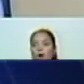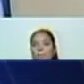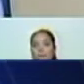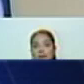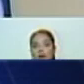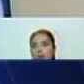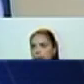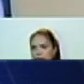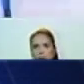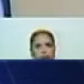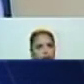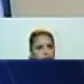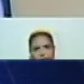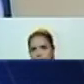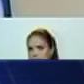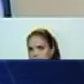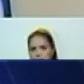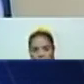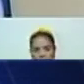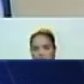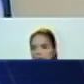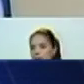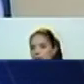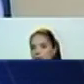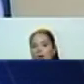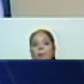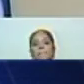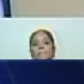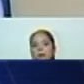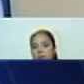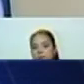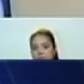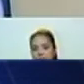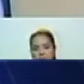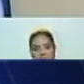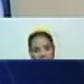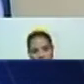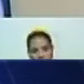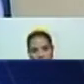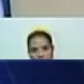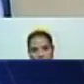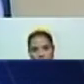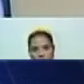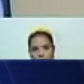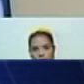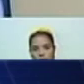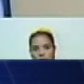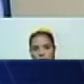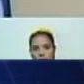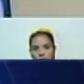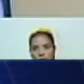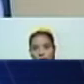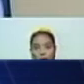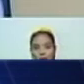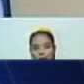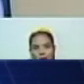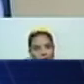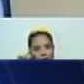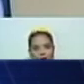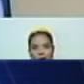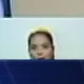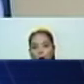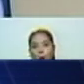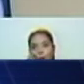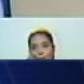las diligencias respectivas. Independientemente, quiero agregar lo siguiente: como el delito fue en flagrancia, el